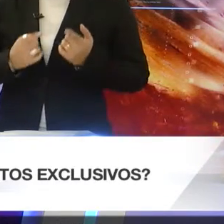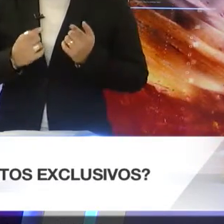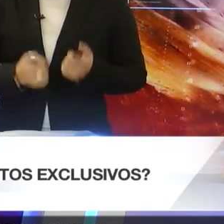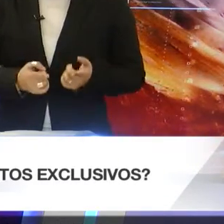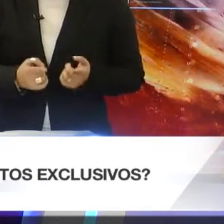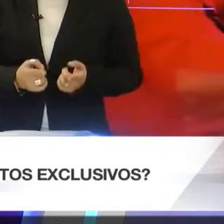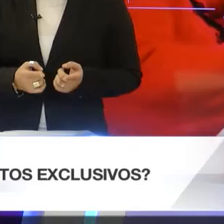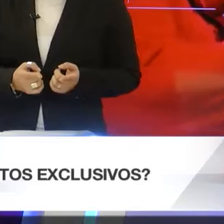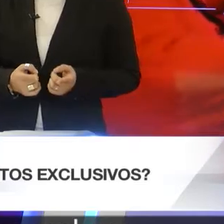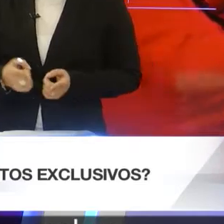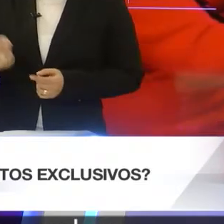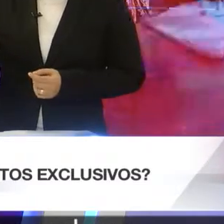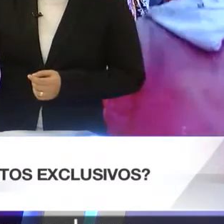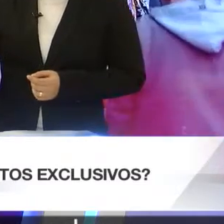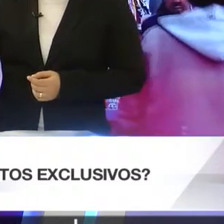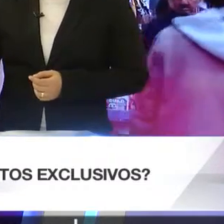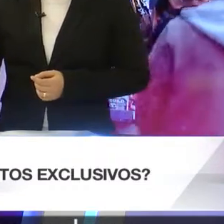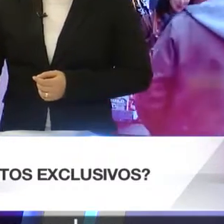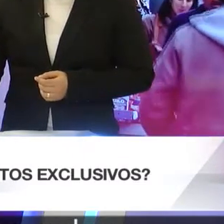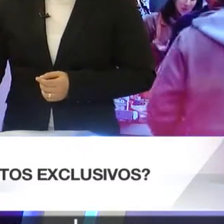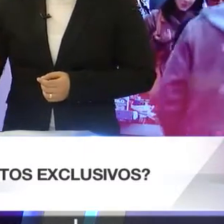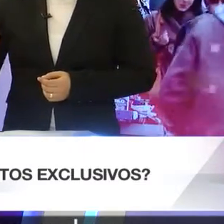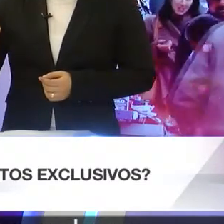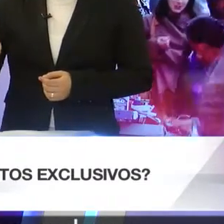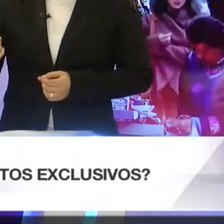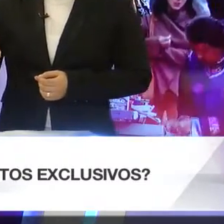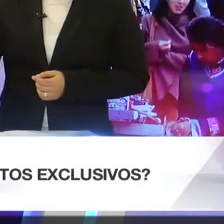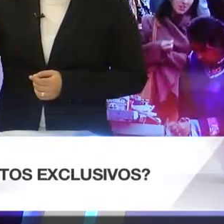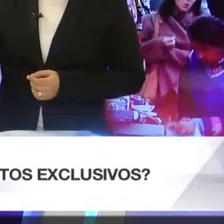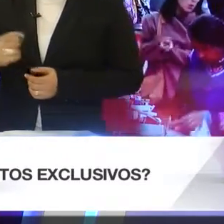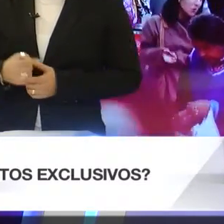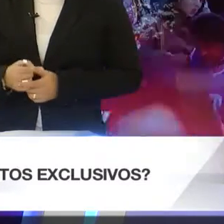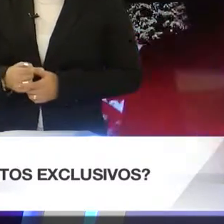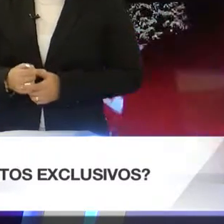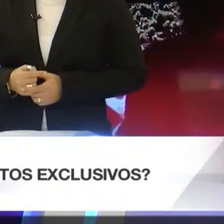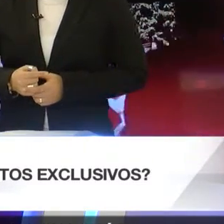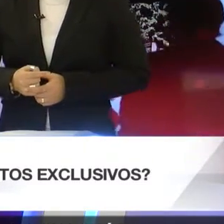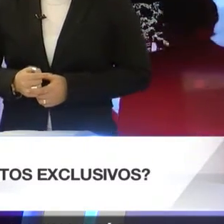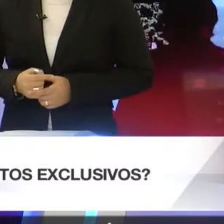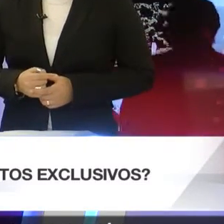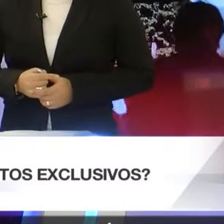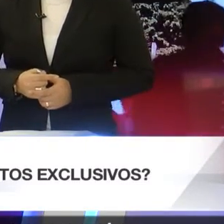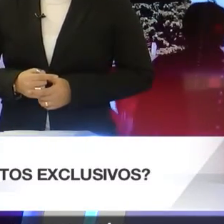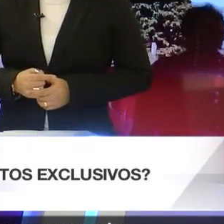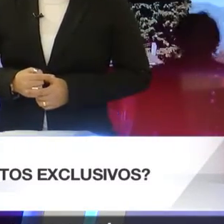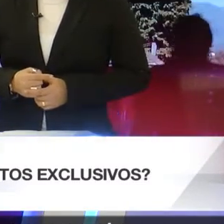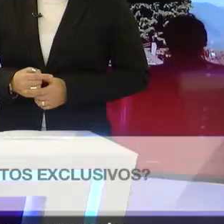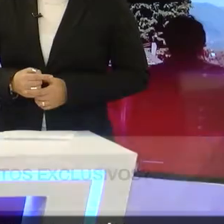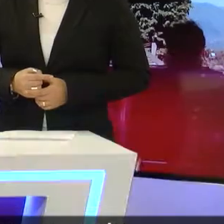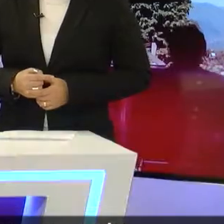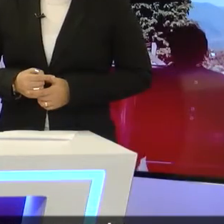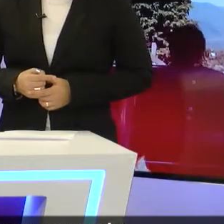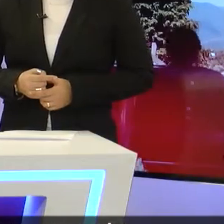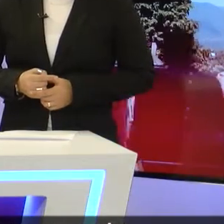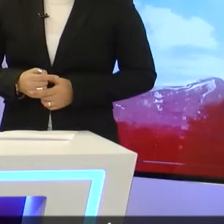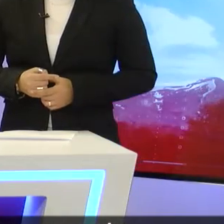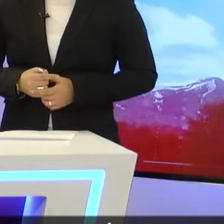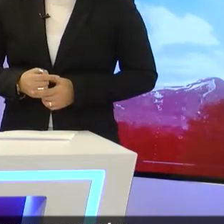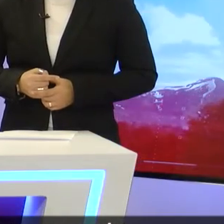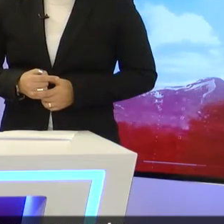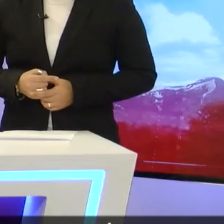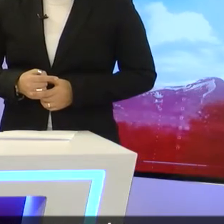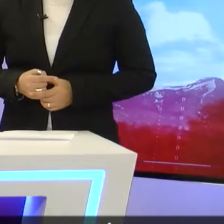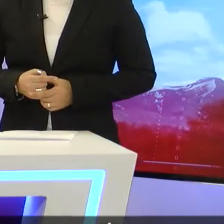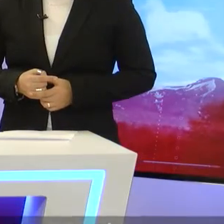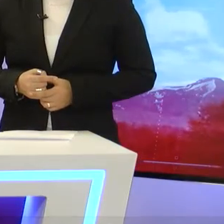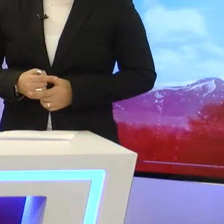del perjuicio que generan aquellos conductores que hacen mal uso de estos espacios. Cecilia Rojas, de TV5 de Linares, nos